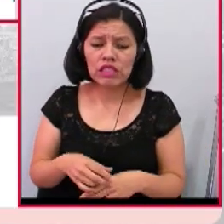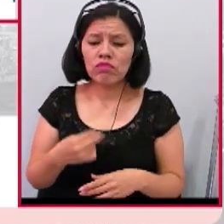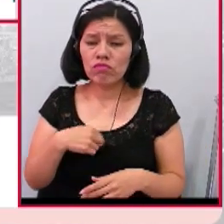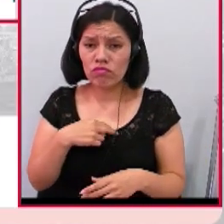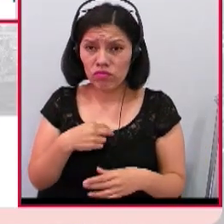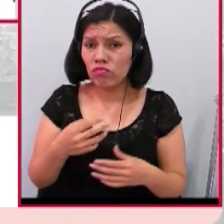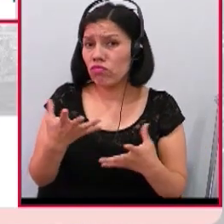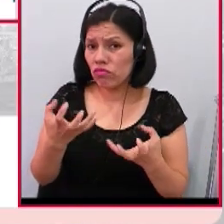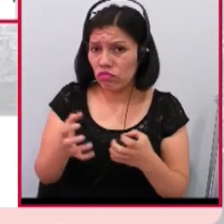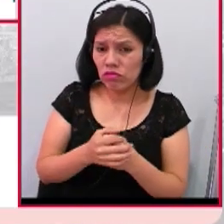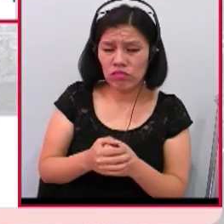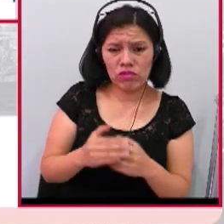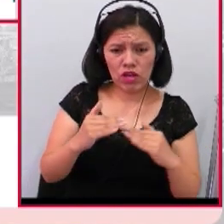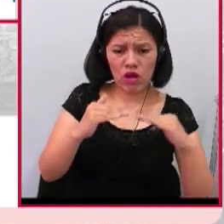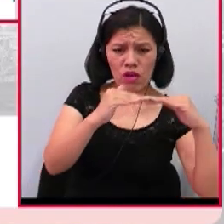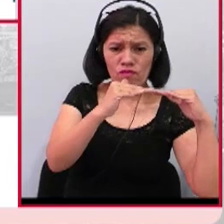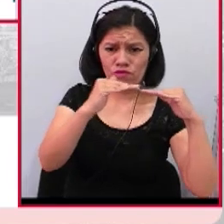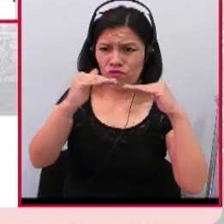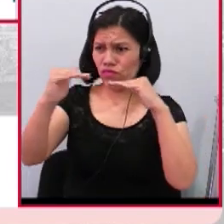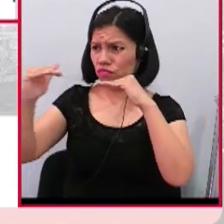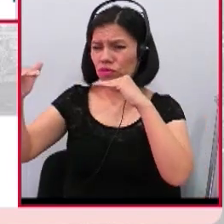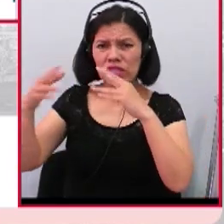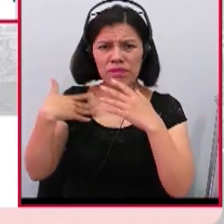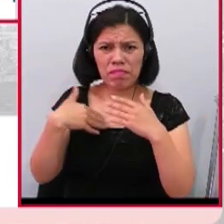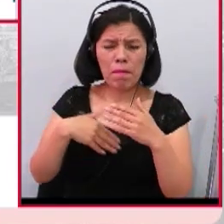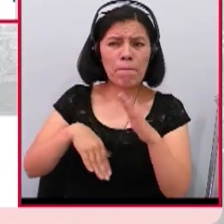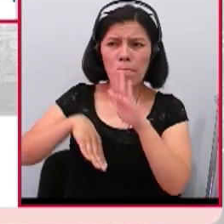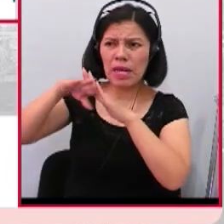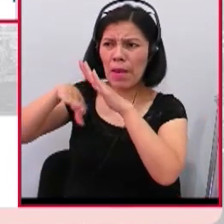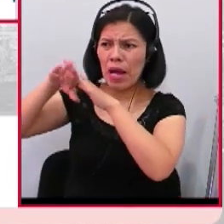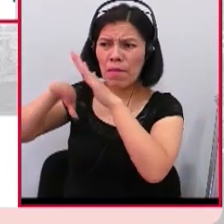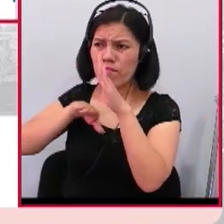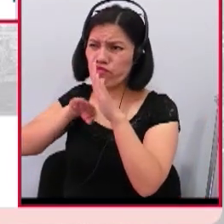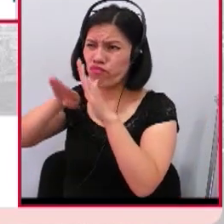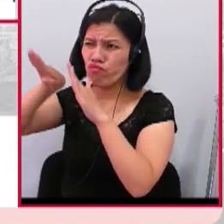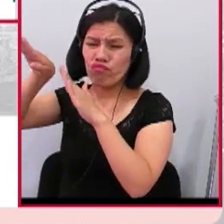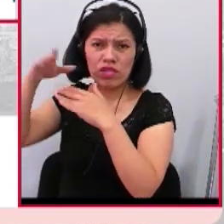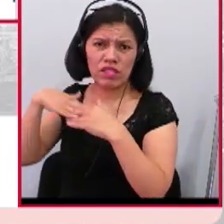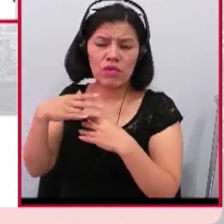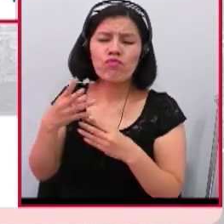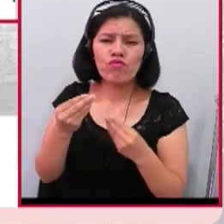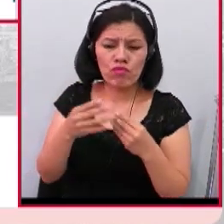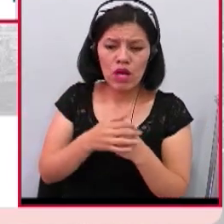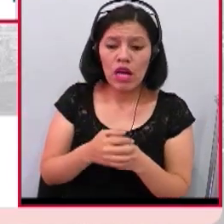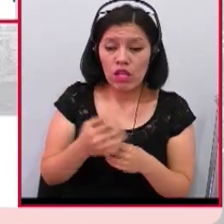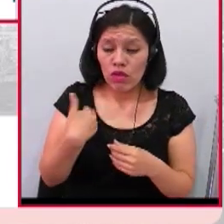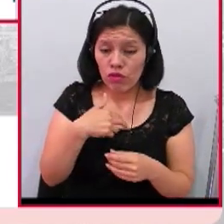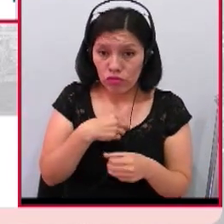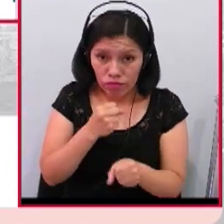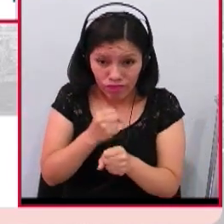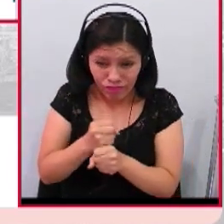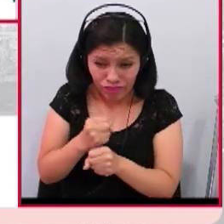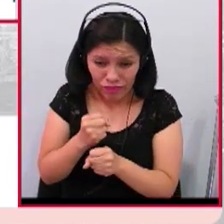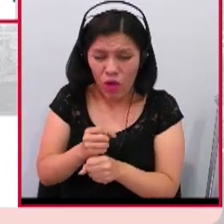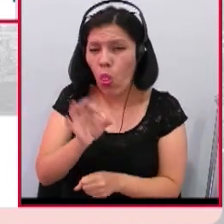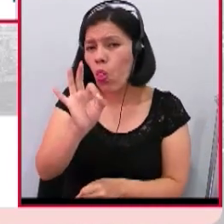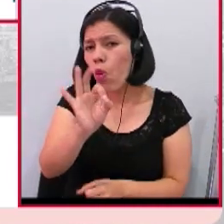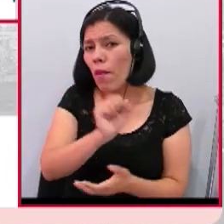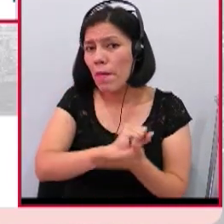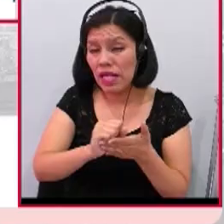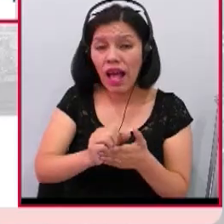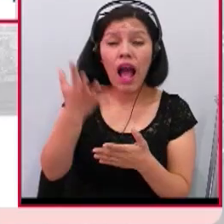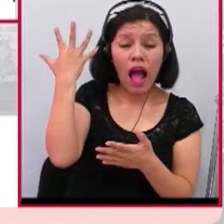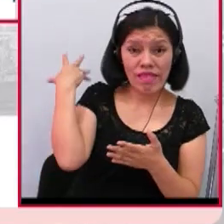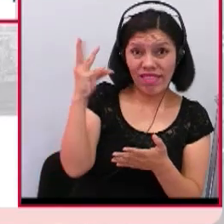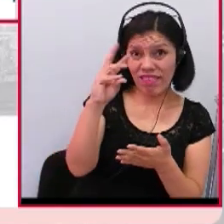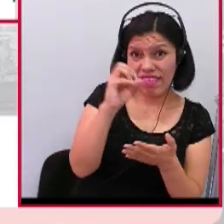queremos estabilizar justamente llegar a estos récords, ¿no? Que es bastante alto. Los tiempos de operación actualmente ya son 9 meses. De 6 he pasado